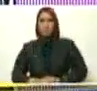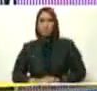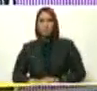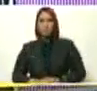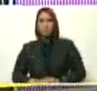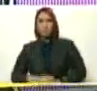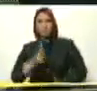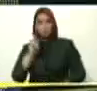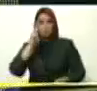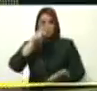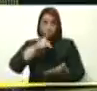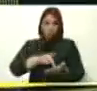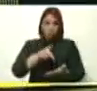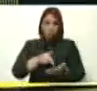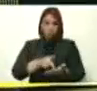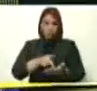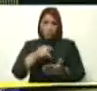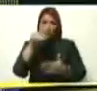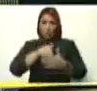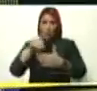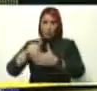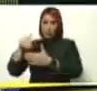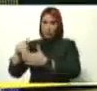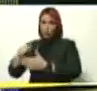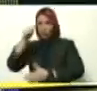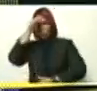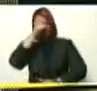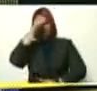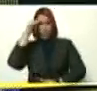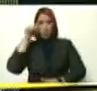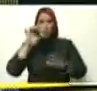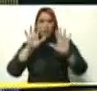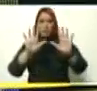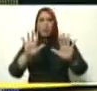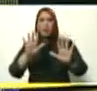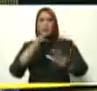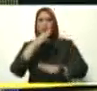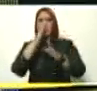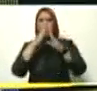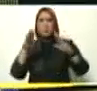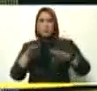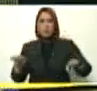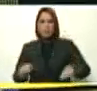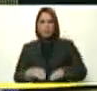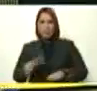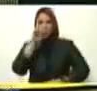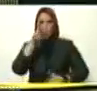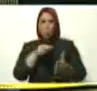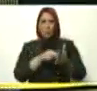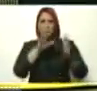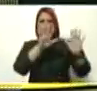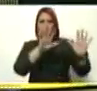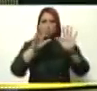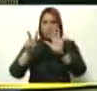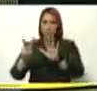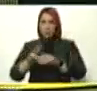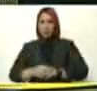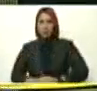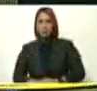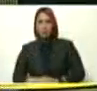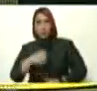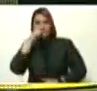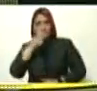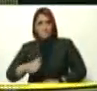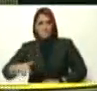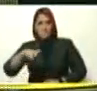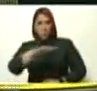Llegó las elecciones el domingo 10 de diciembre del 2017 y el pueblo